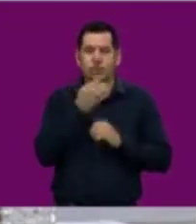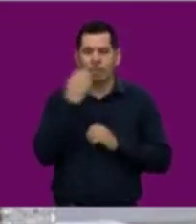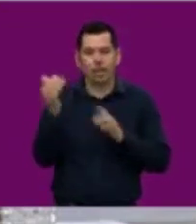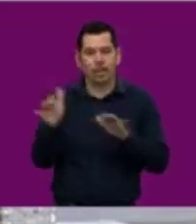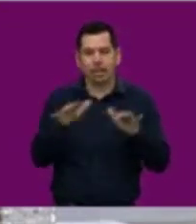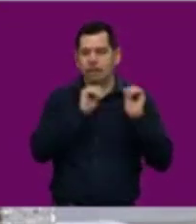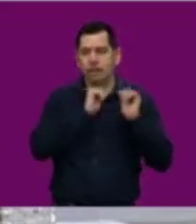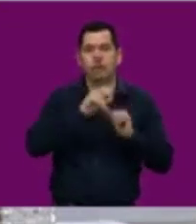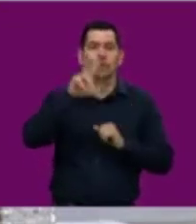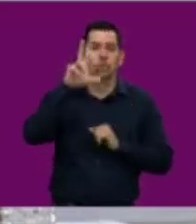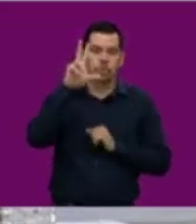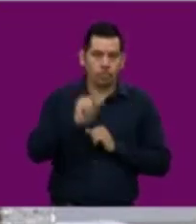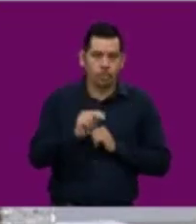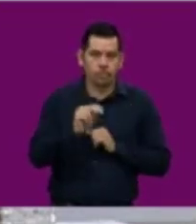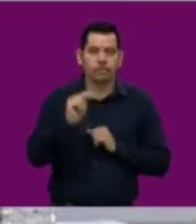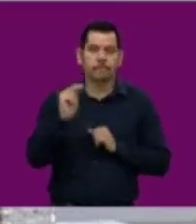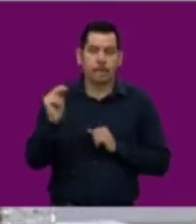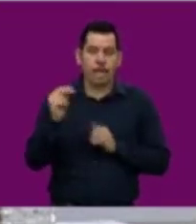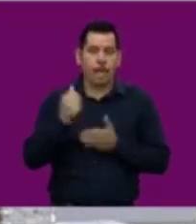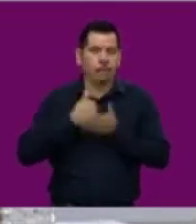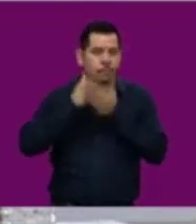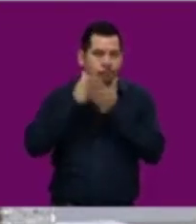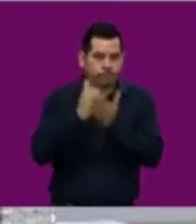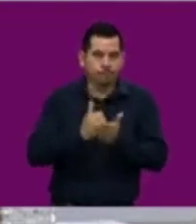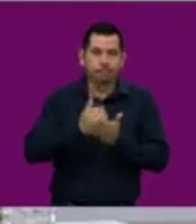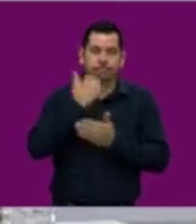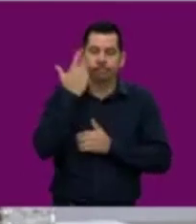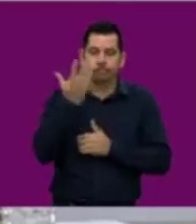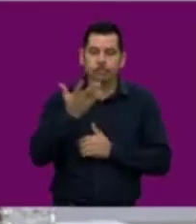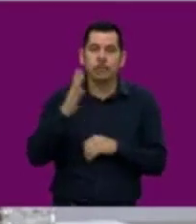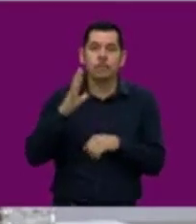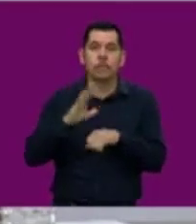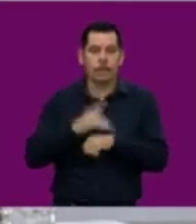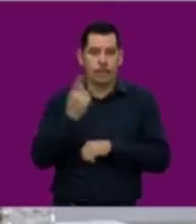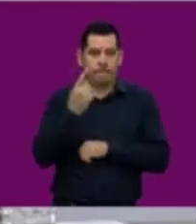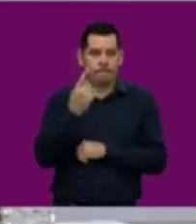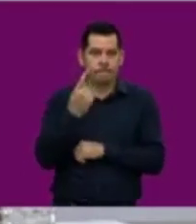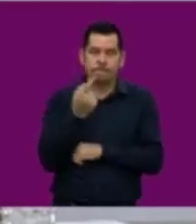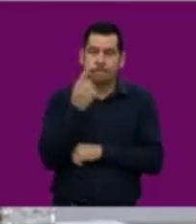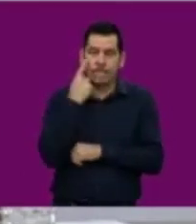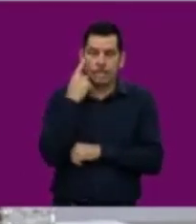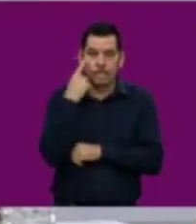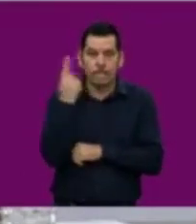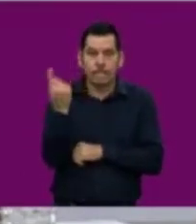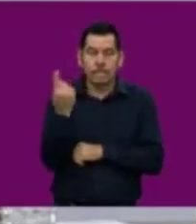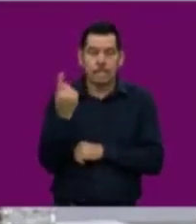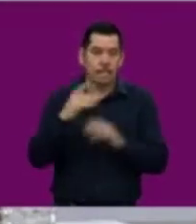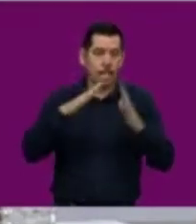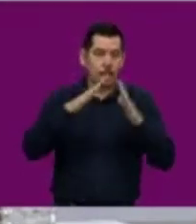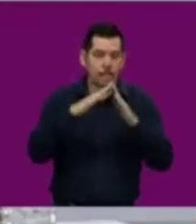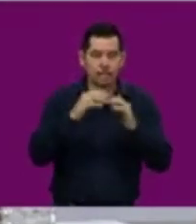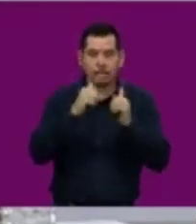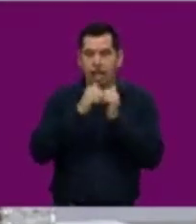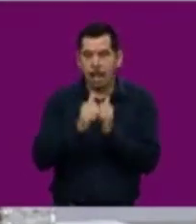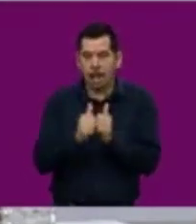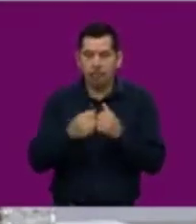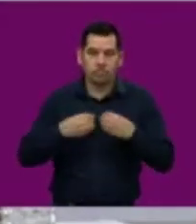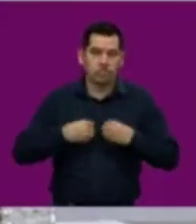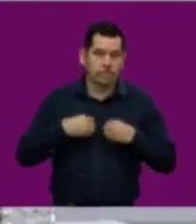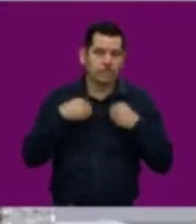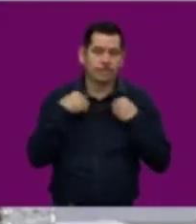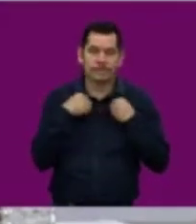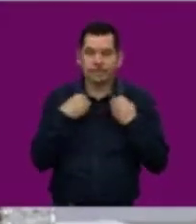sencilla porque no sabemos en qué condiciones vivieron esta etapa de aislamiento